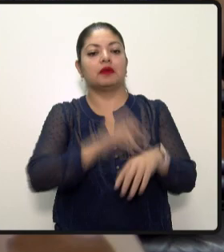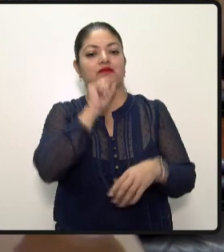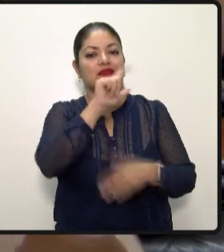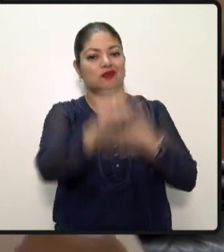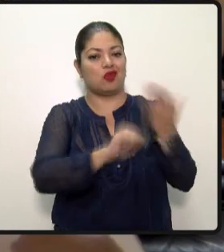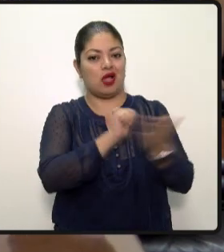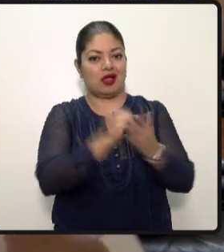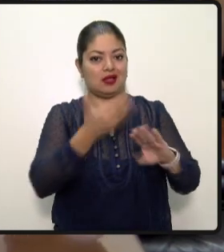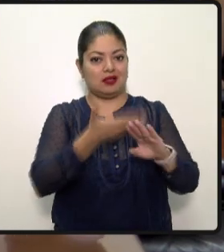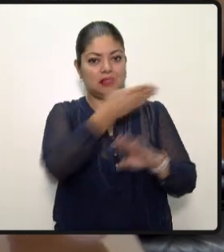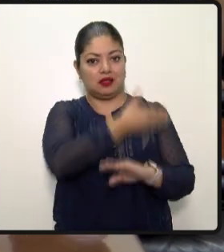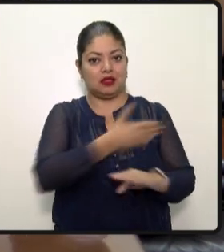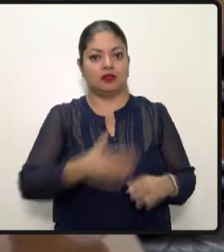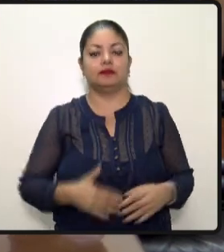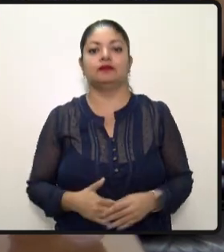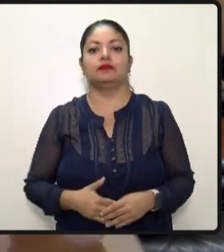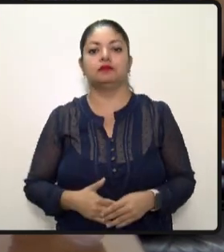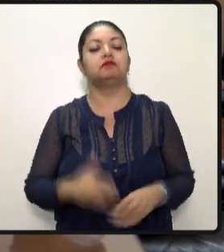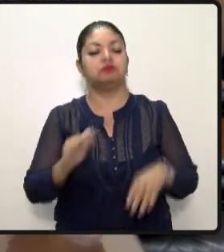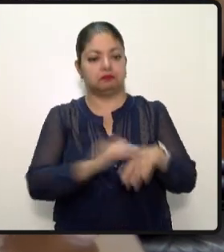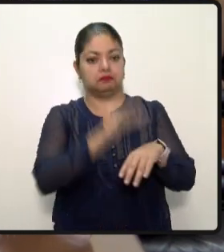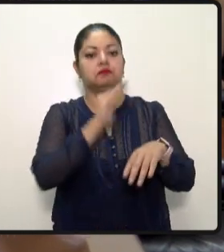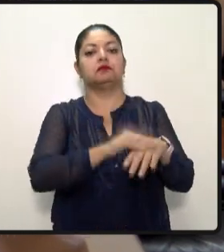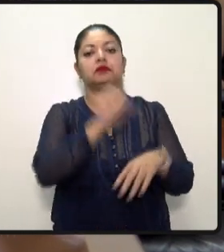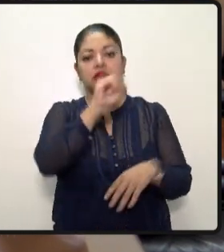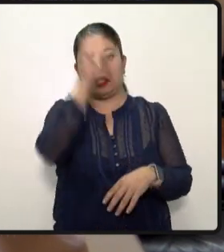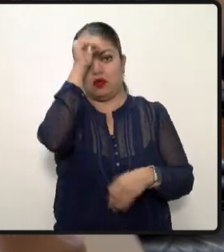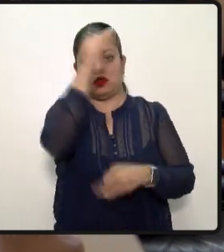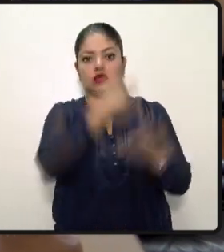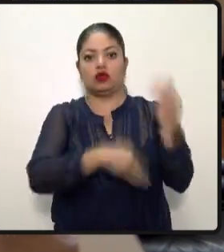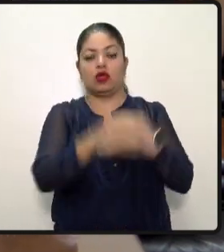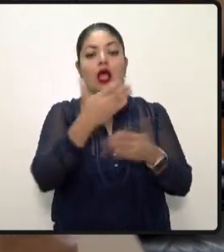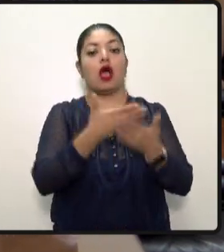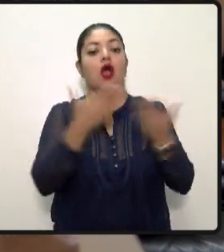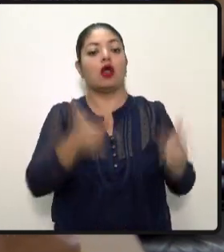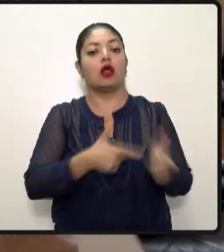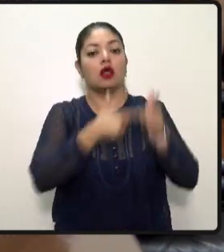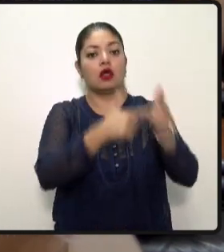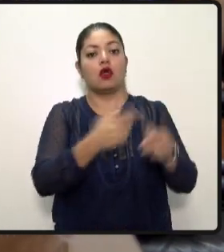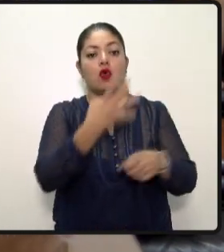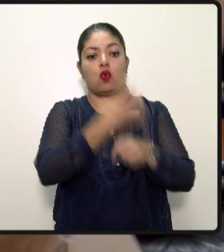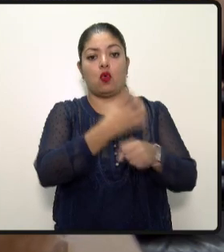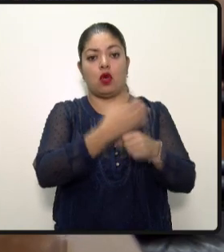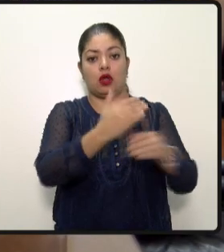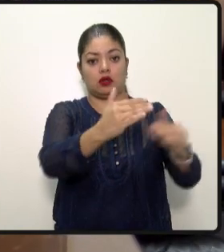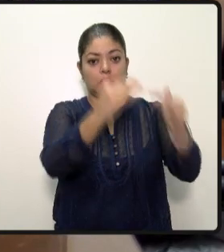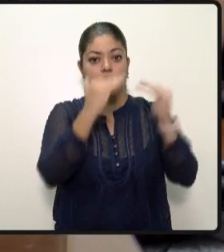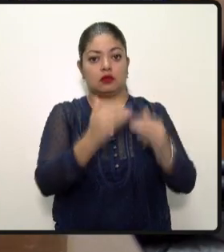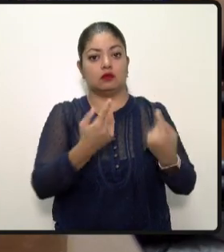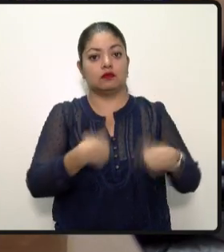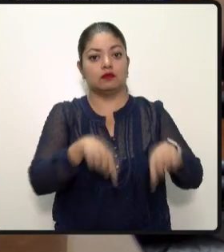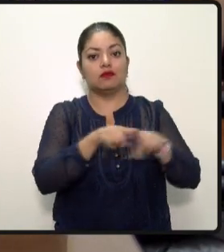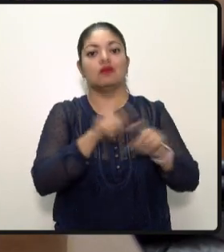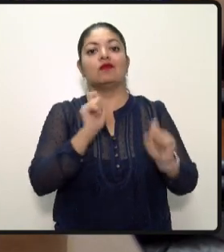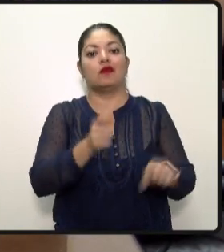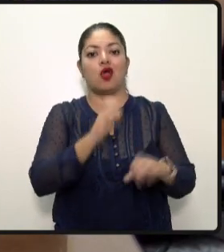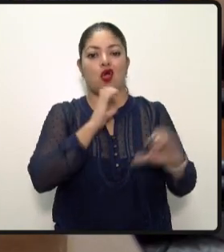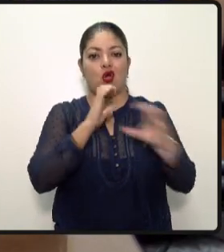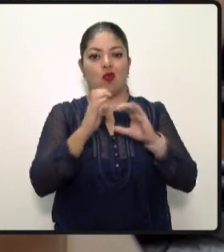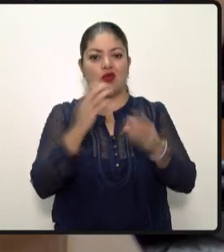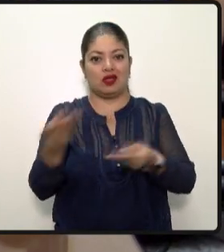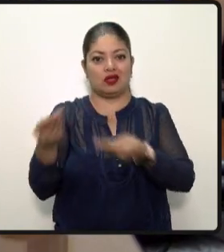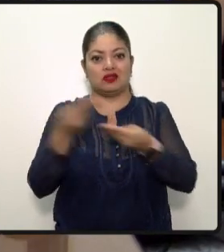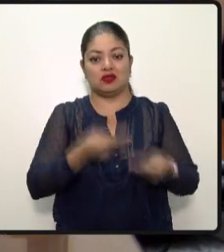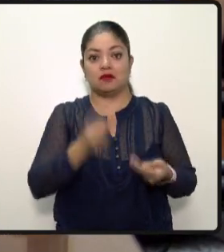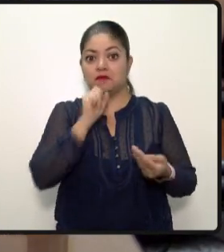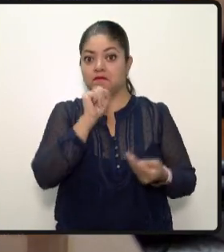señalada. Aprobado por unanimidad. Continuando con el cuarto punto del orden del día, correspondiente a comunicaciones recibidas y toda